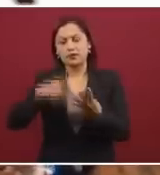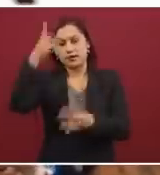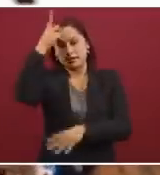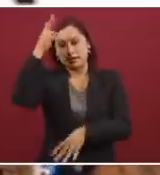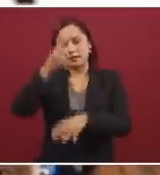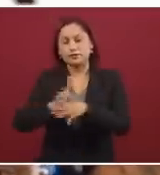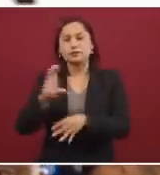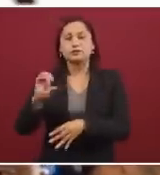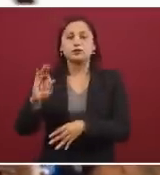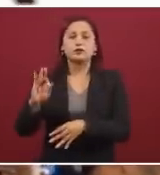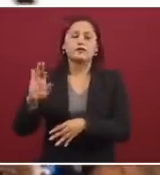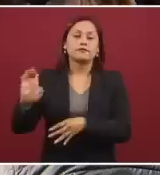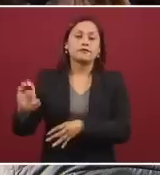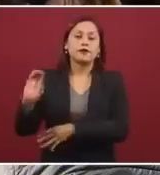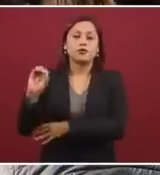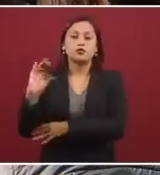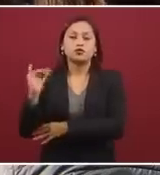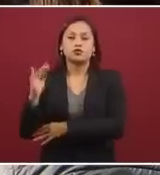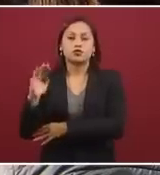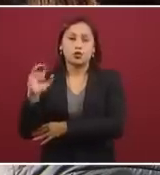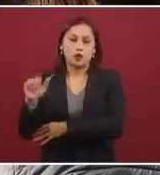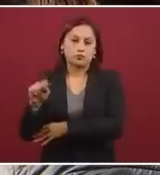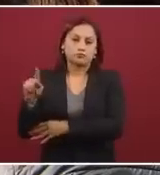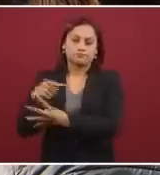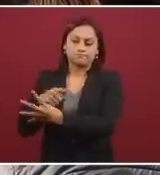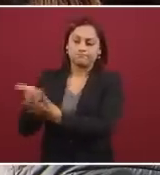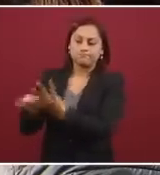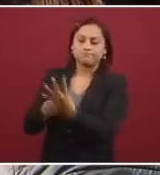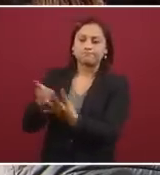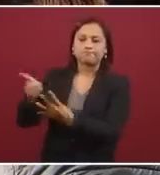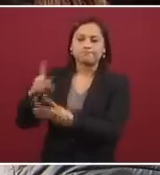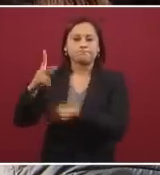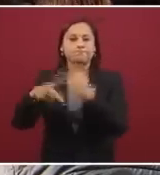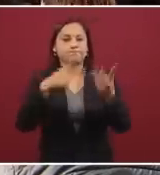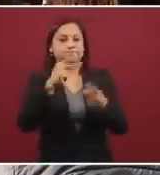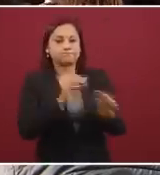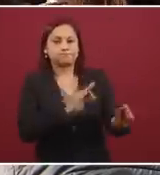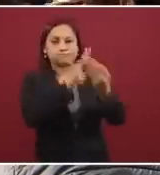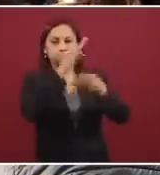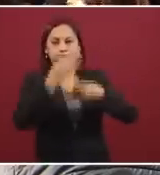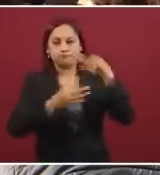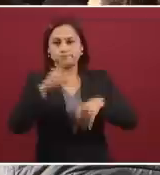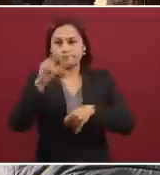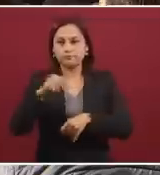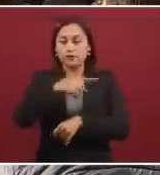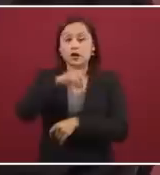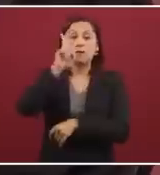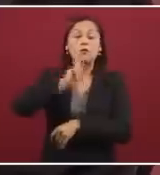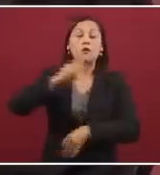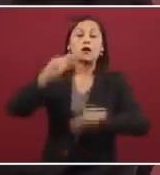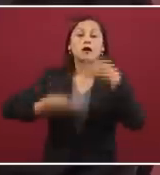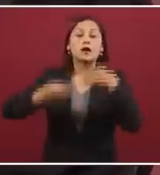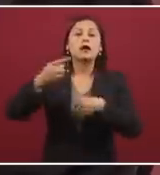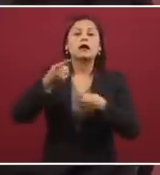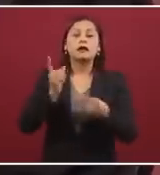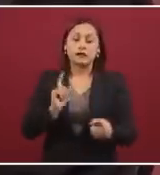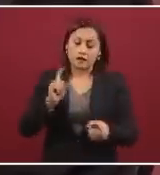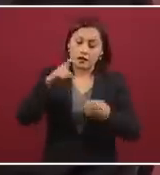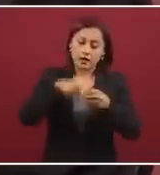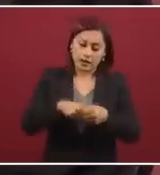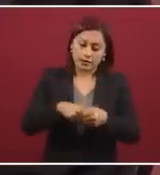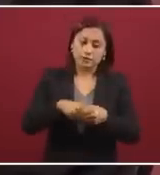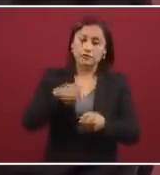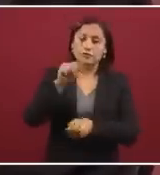ochoa reza y eso no es todo presidente ella goza al igual de quienes forman parte de la suprema corte de justicia de la nación